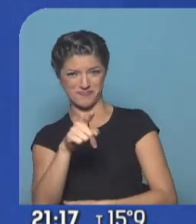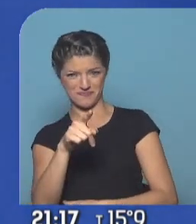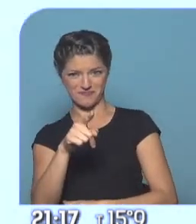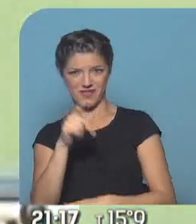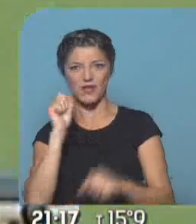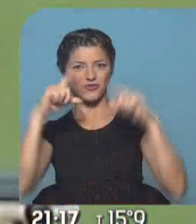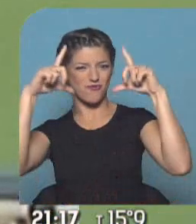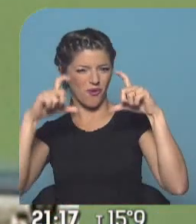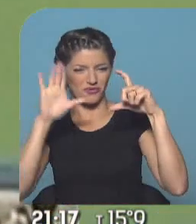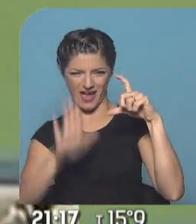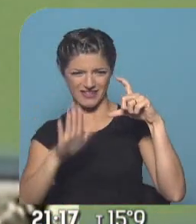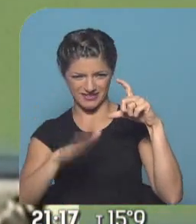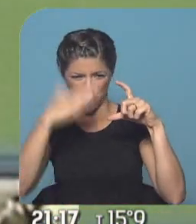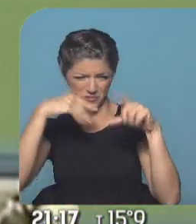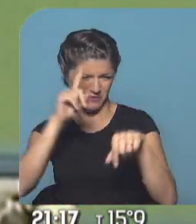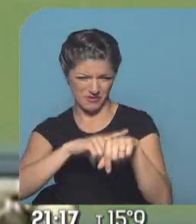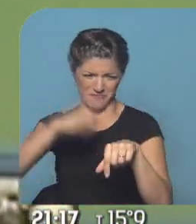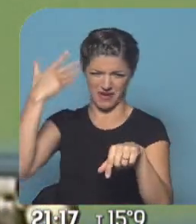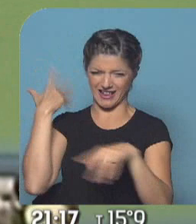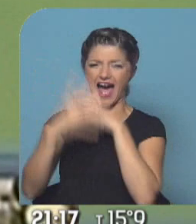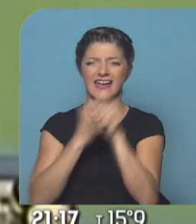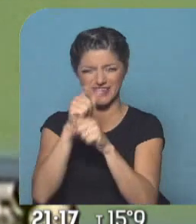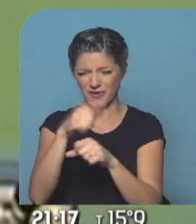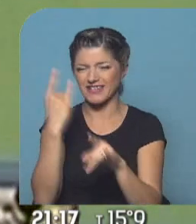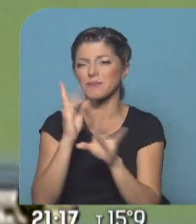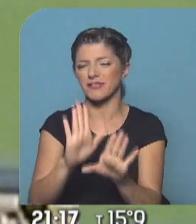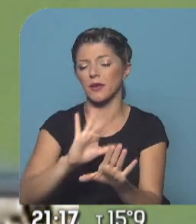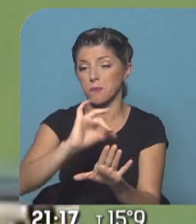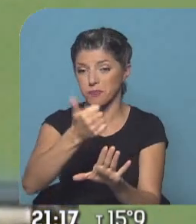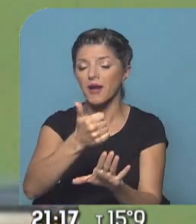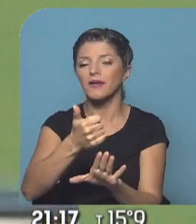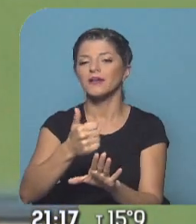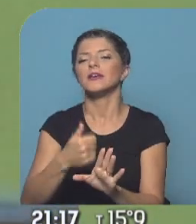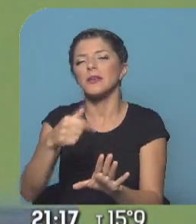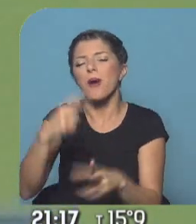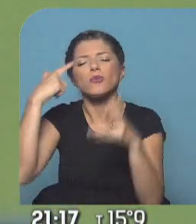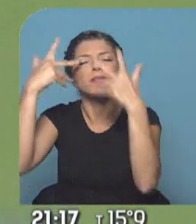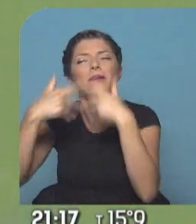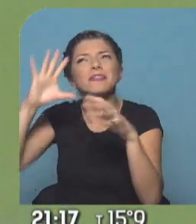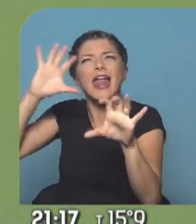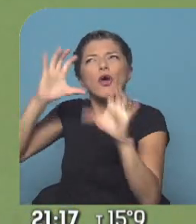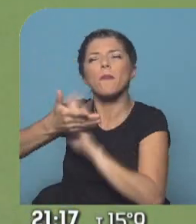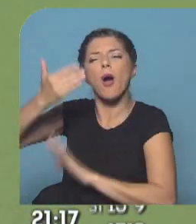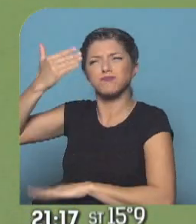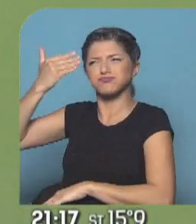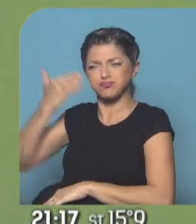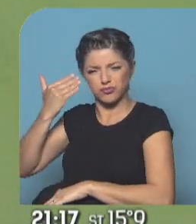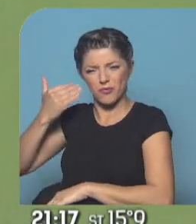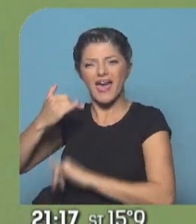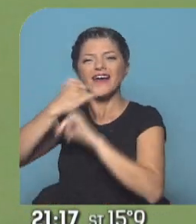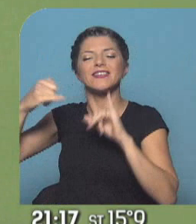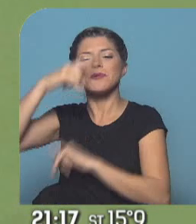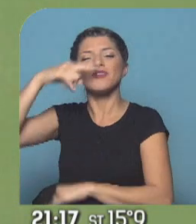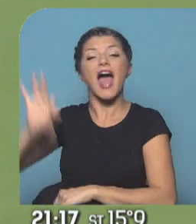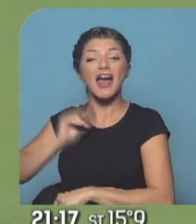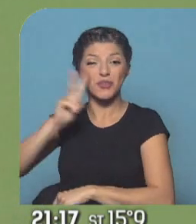su imagen de los últimos tiempos, llevarnos en el cajón de los recuerdos a este, el de la semifinal del